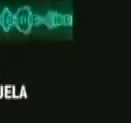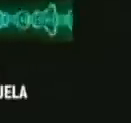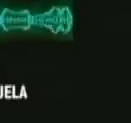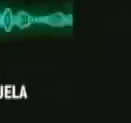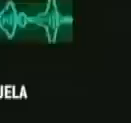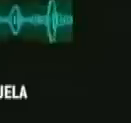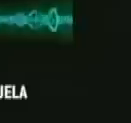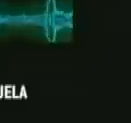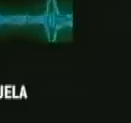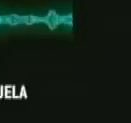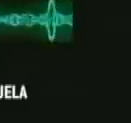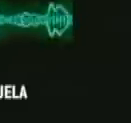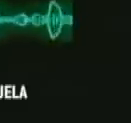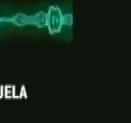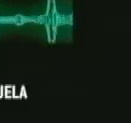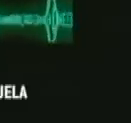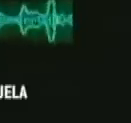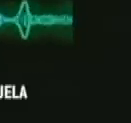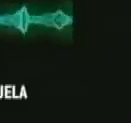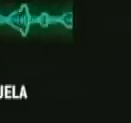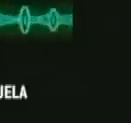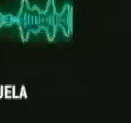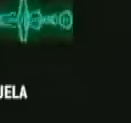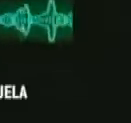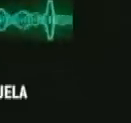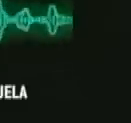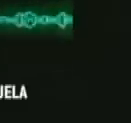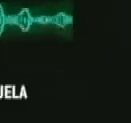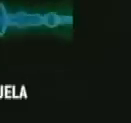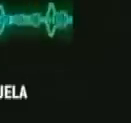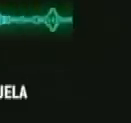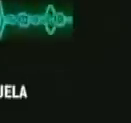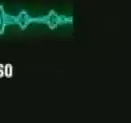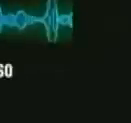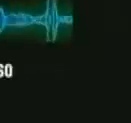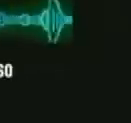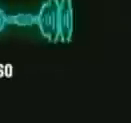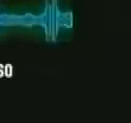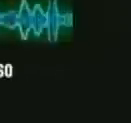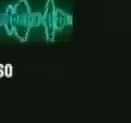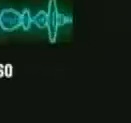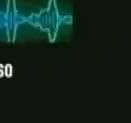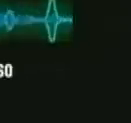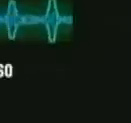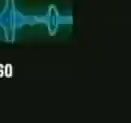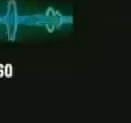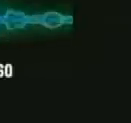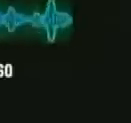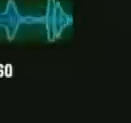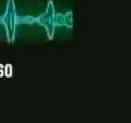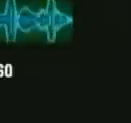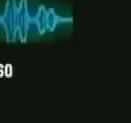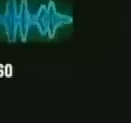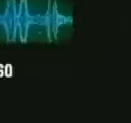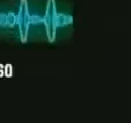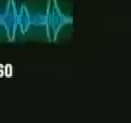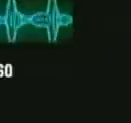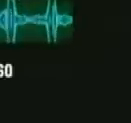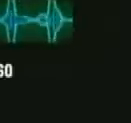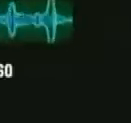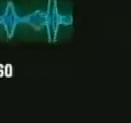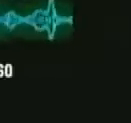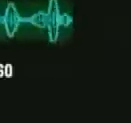dos bancos, porque es una relación directa del Banco Central de Venezuela, junta ad hoc, con el Banco de